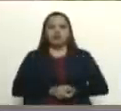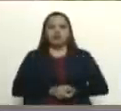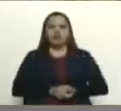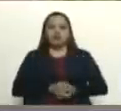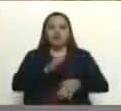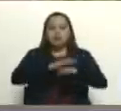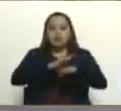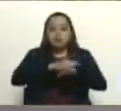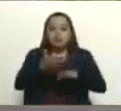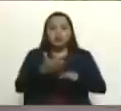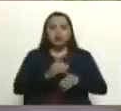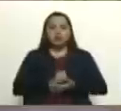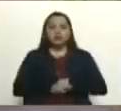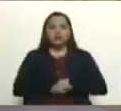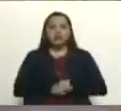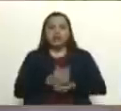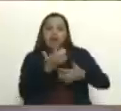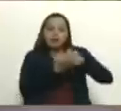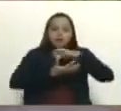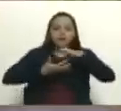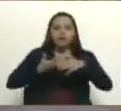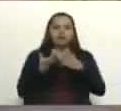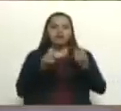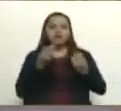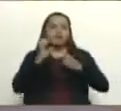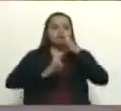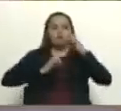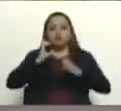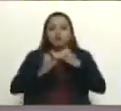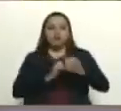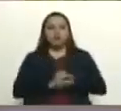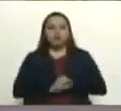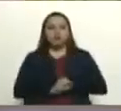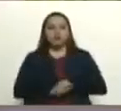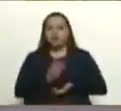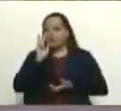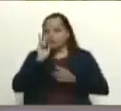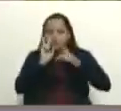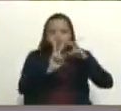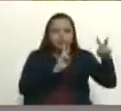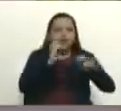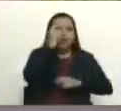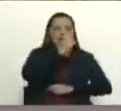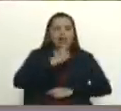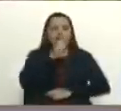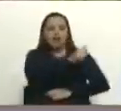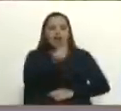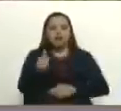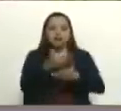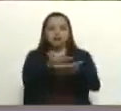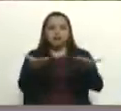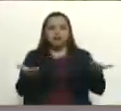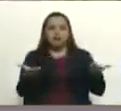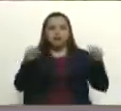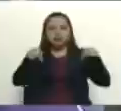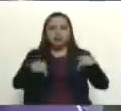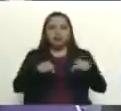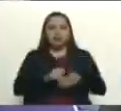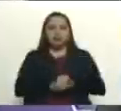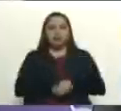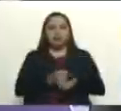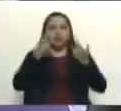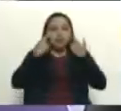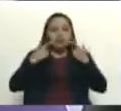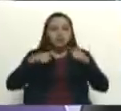porque se mezclan muchas emociones. Ver las caras de todos y cada uno de ustedes acá es